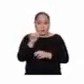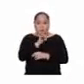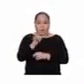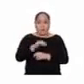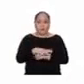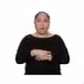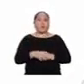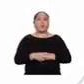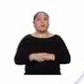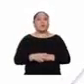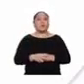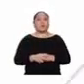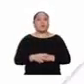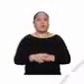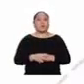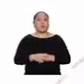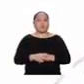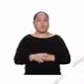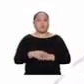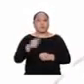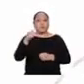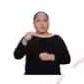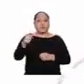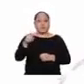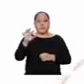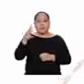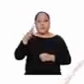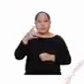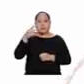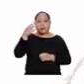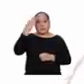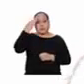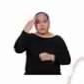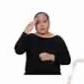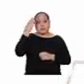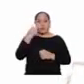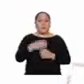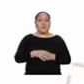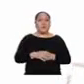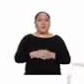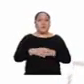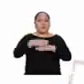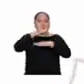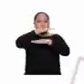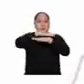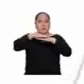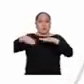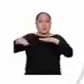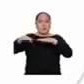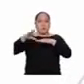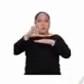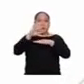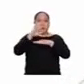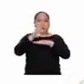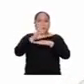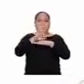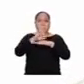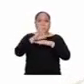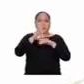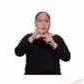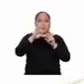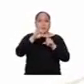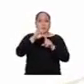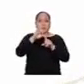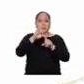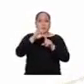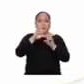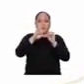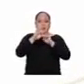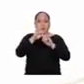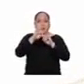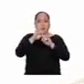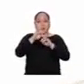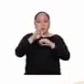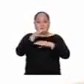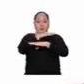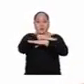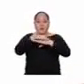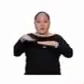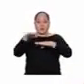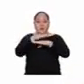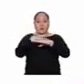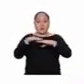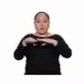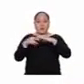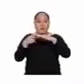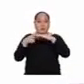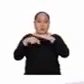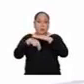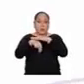de datos. Y se calcula dividiendo la frecuencia absoluta f sub i de cada